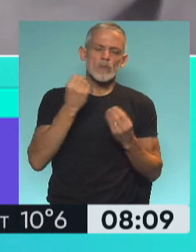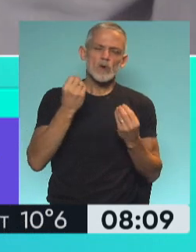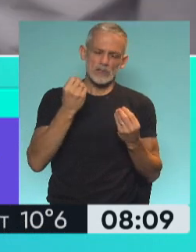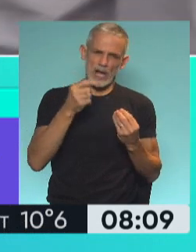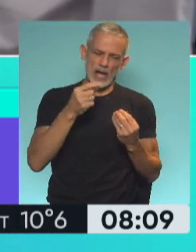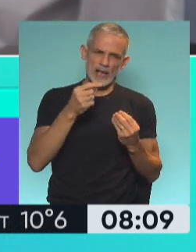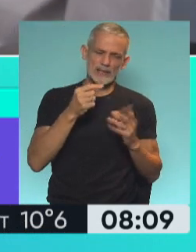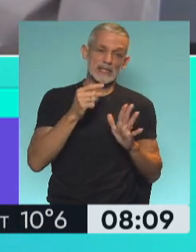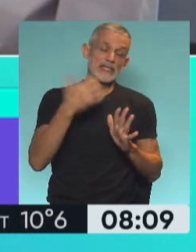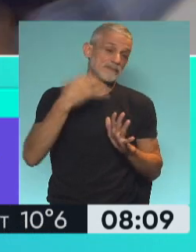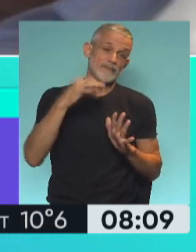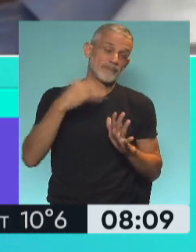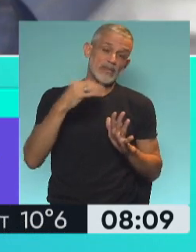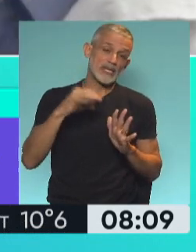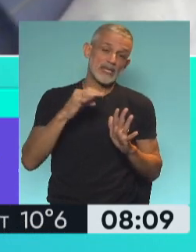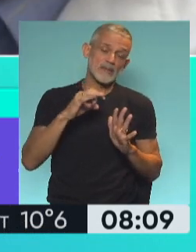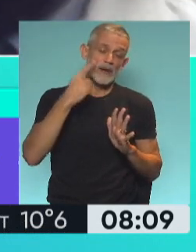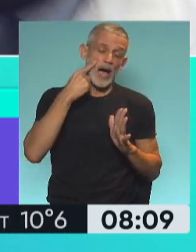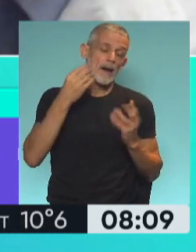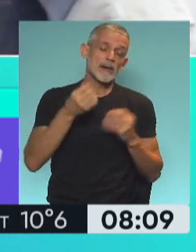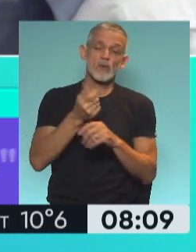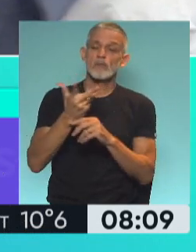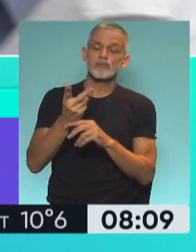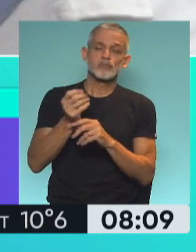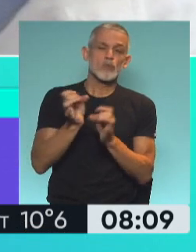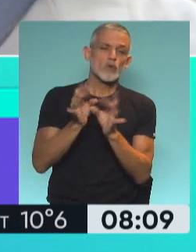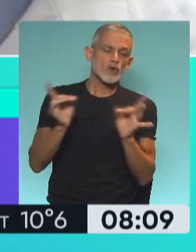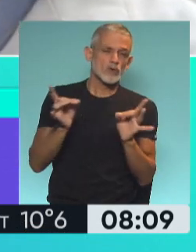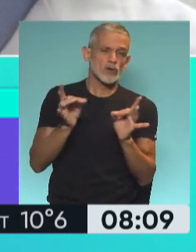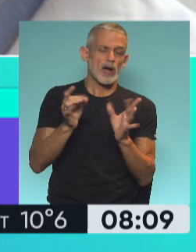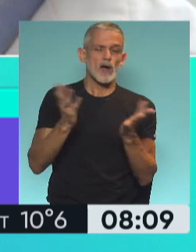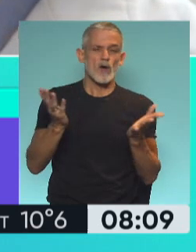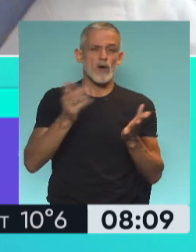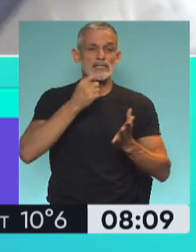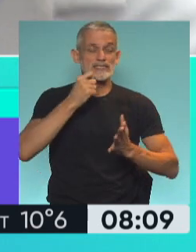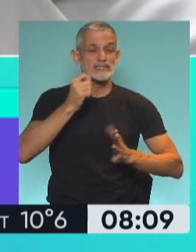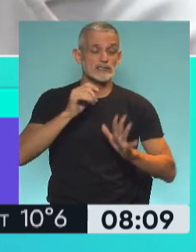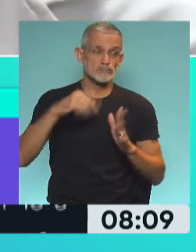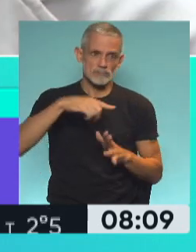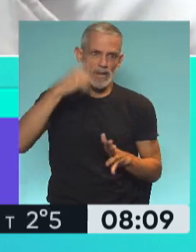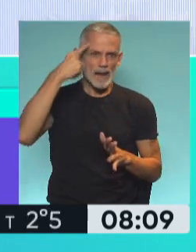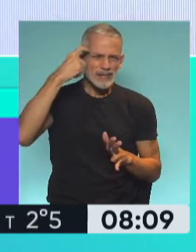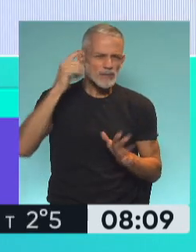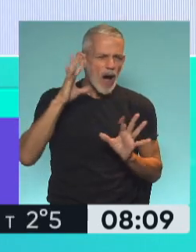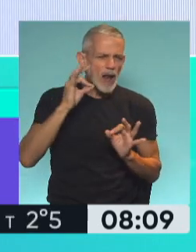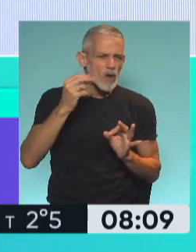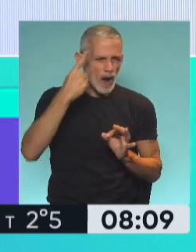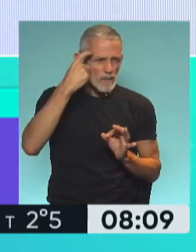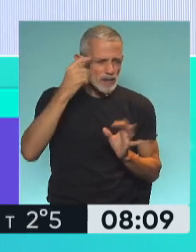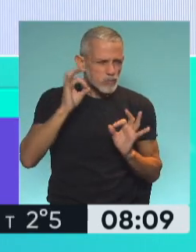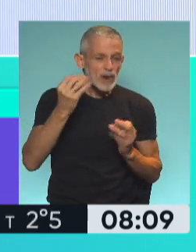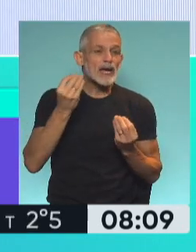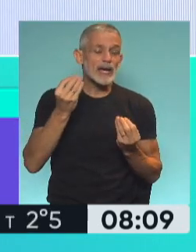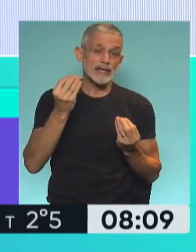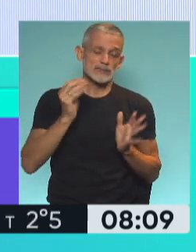y tendremos que reevaluar cómo seguir. Me parece que si algo hemos aprendido de la pandemia es que